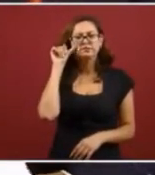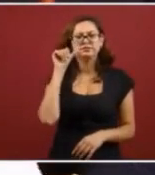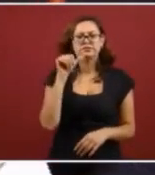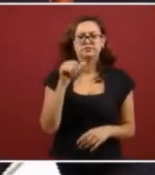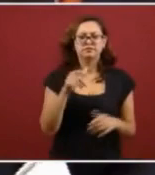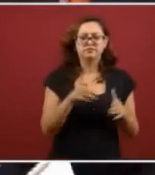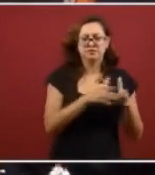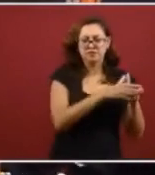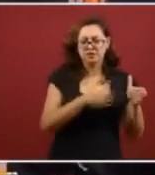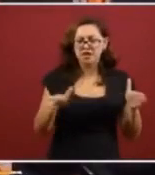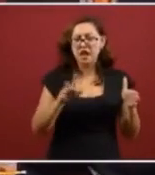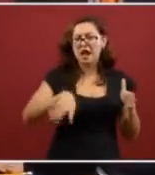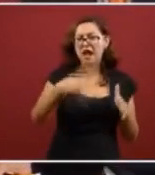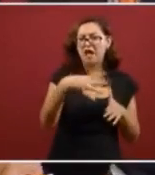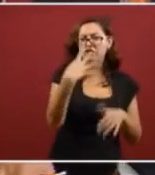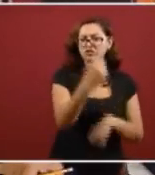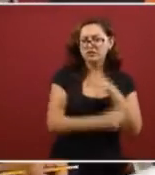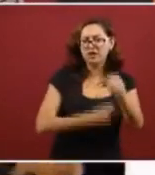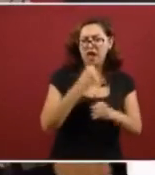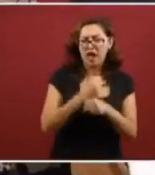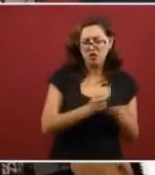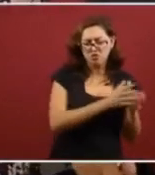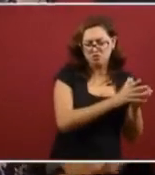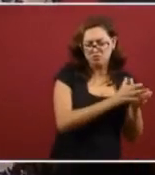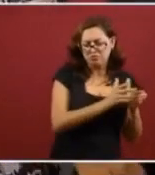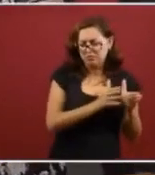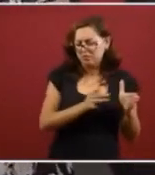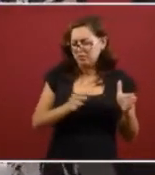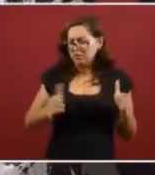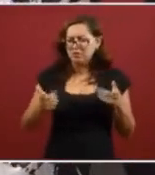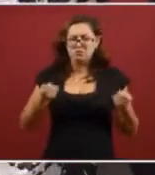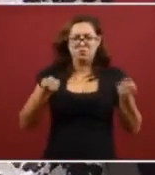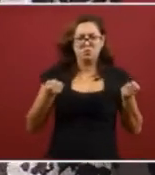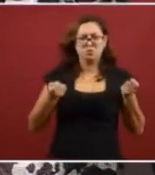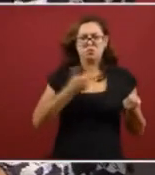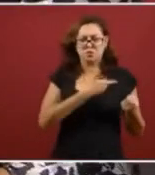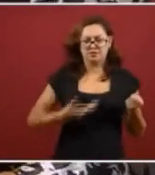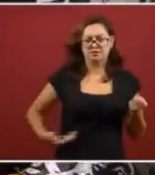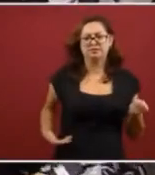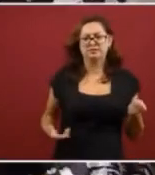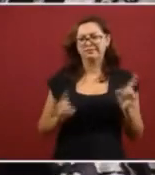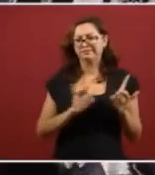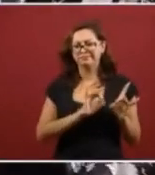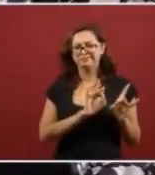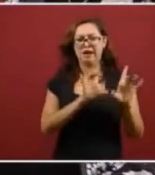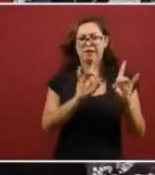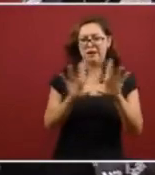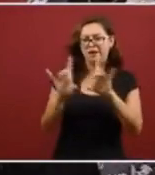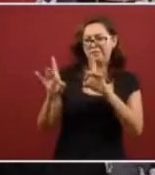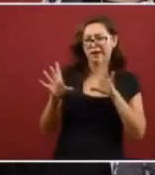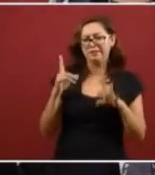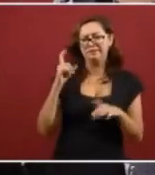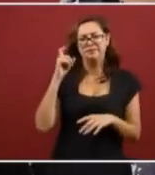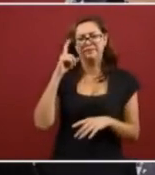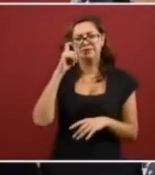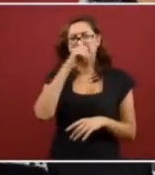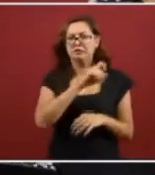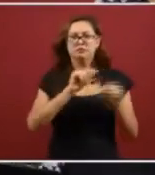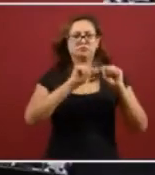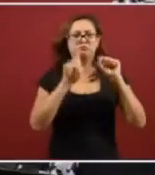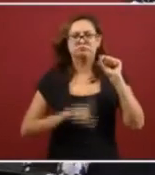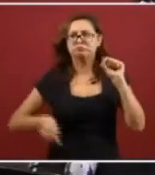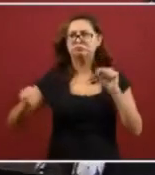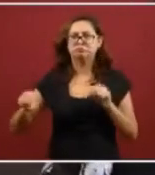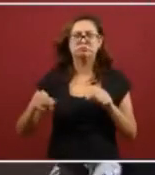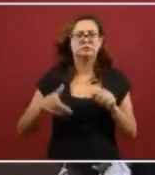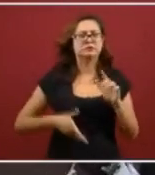14 años que gobernó, he governed 14 years muy difíciles, with very difficult circumstances. Peregrinar por el país, he had